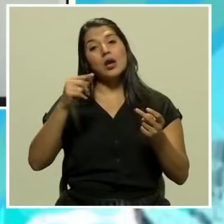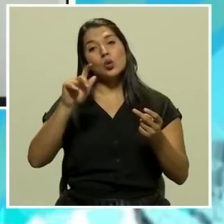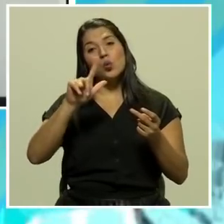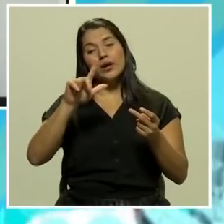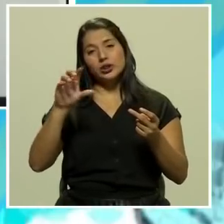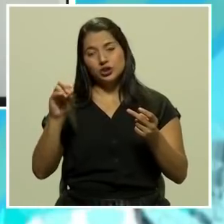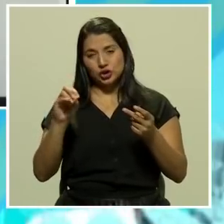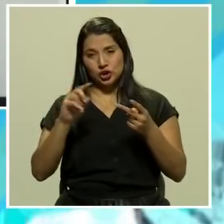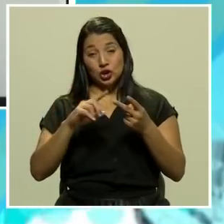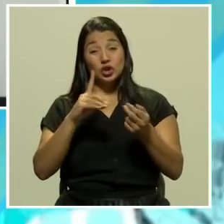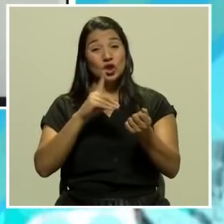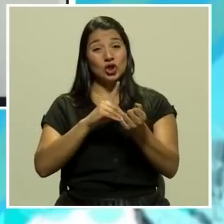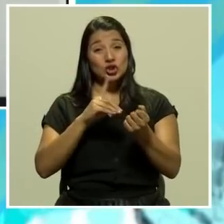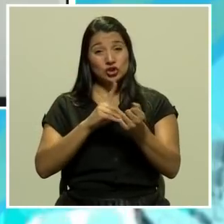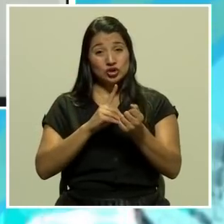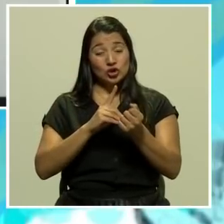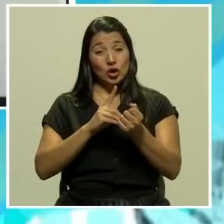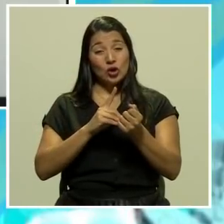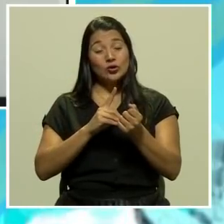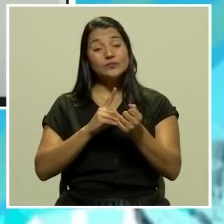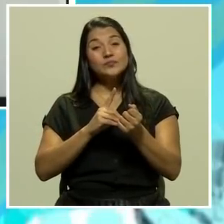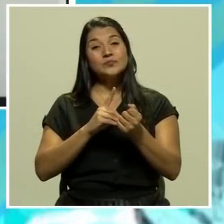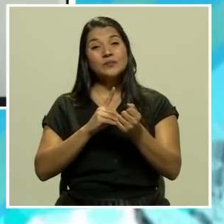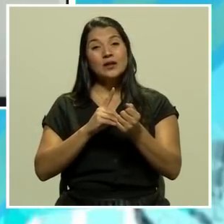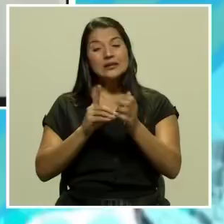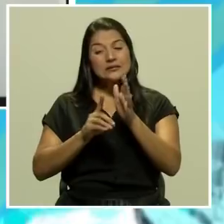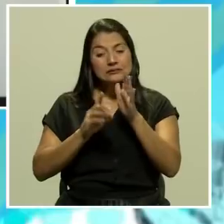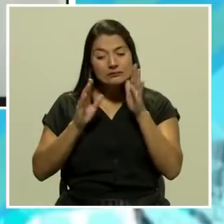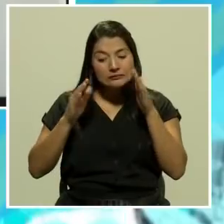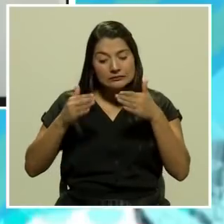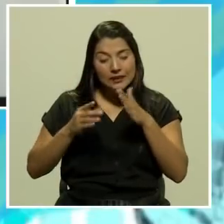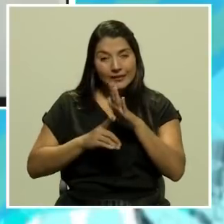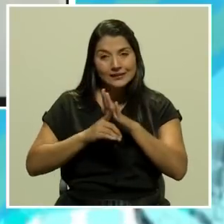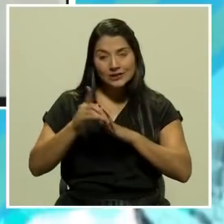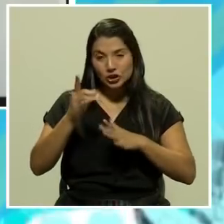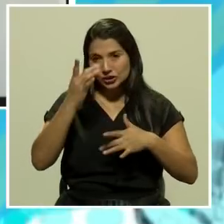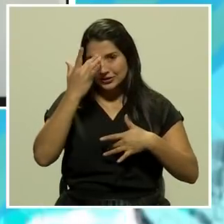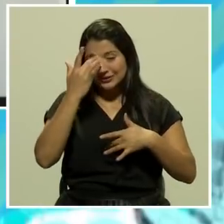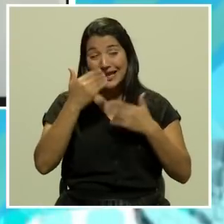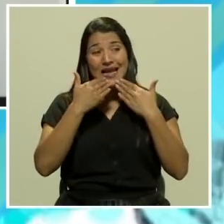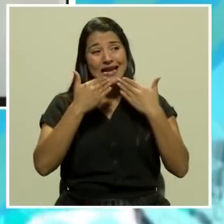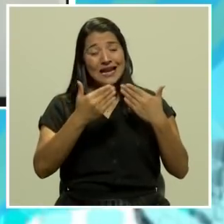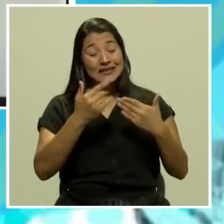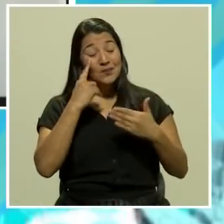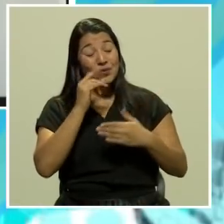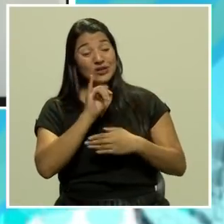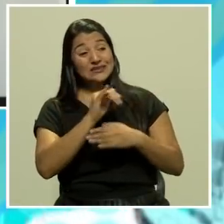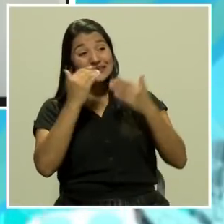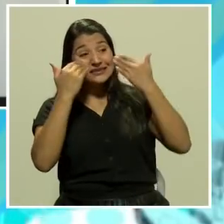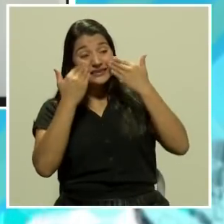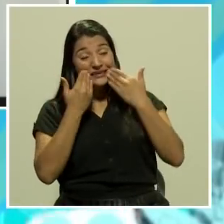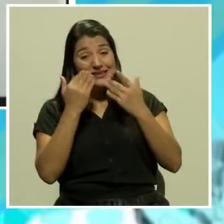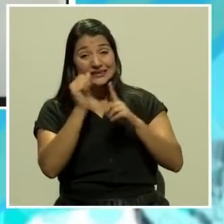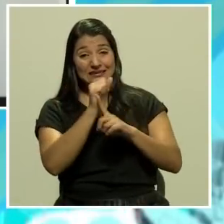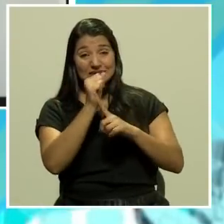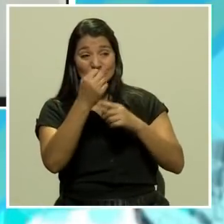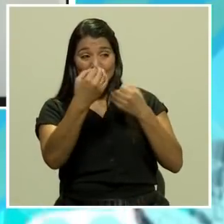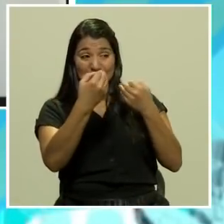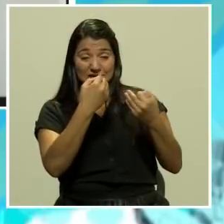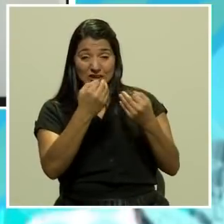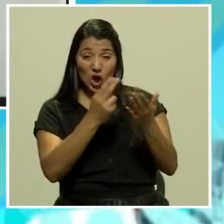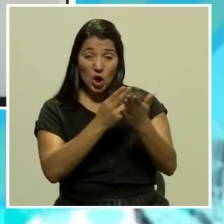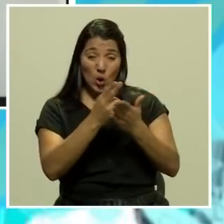epidemiólogo, muchísimas gracias por este desolador panorama que nos cuentan, sincero,